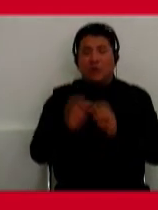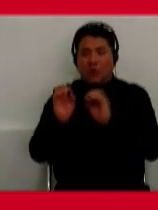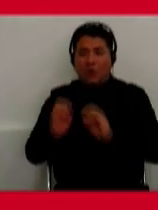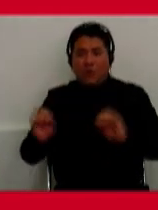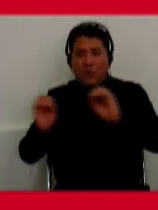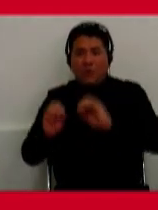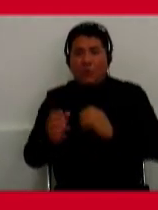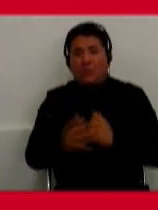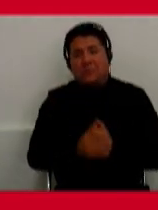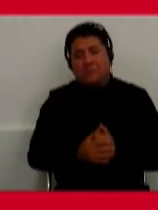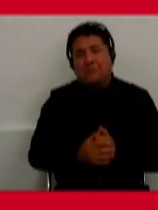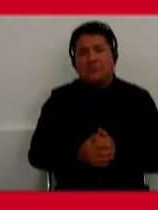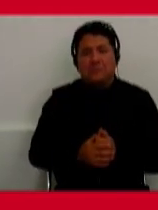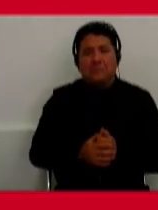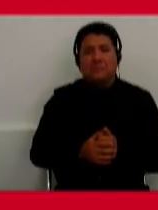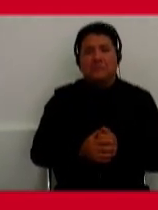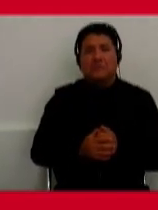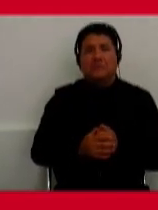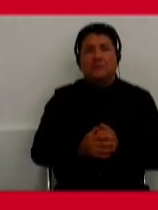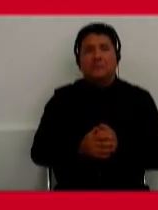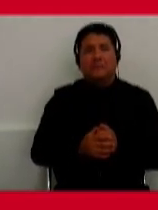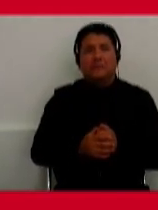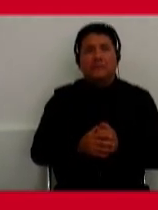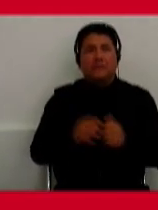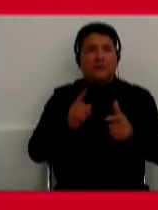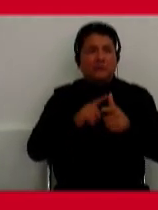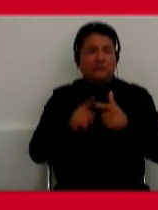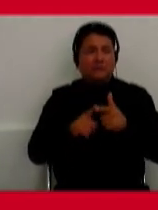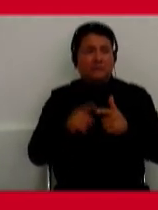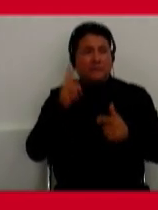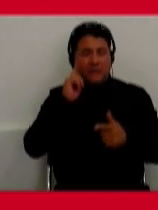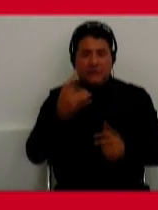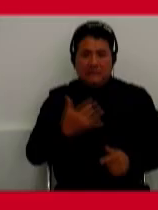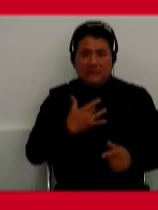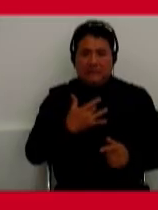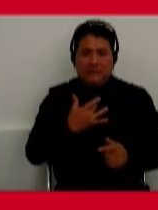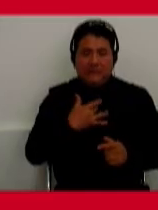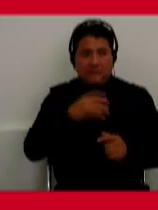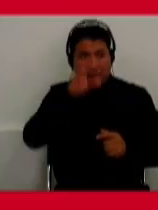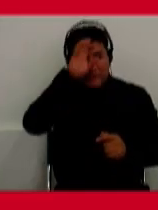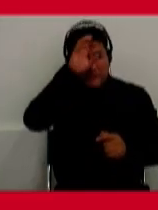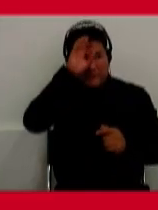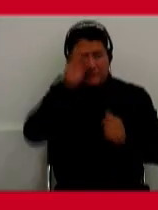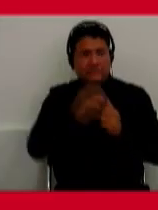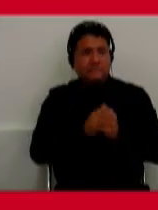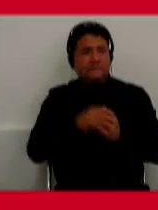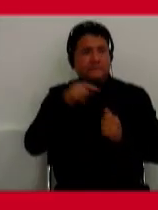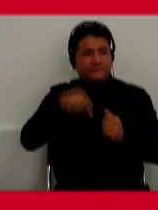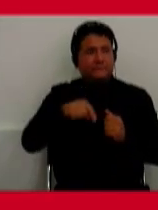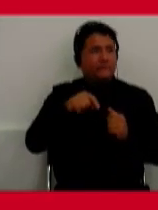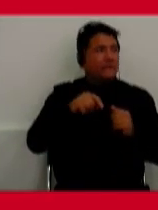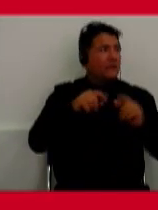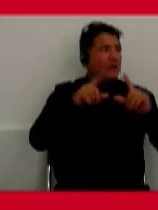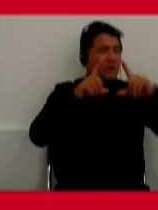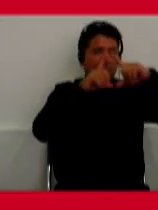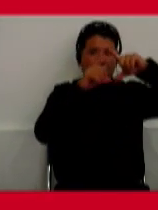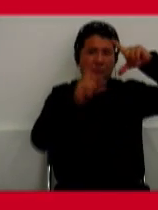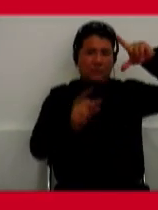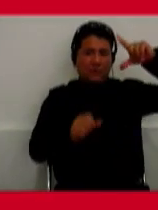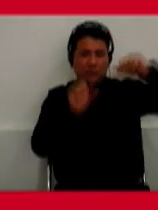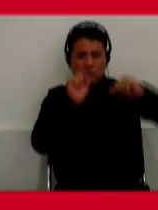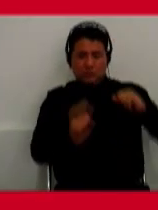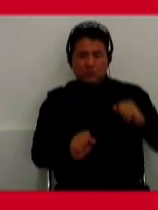posible cutoff dinámico que estamos haciendo al momento de sensibilizar mina. Y obviamente la zona sur es mucho más